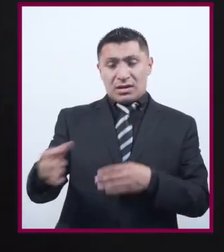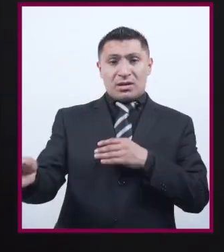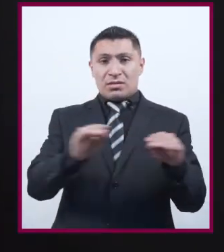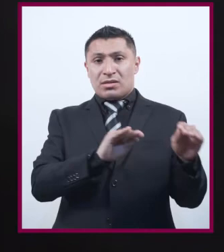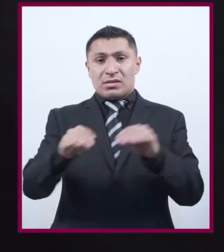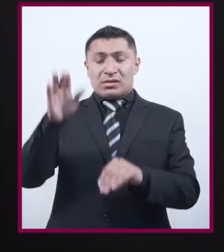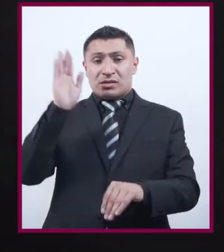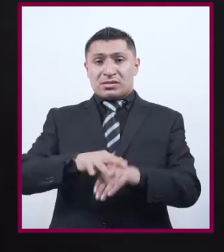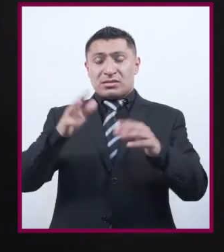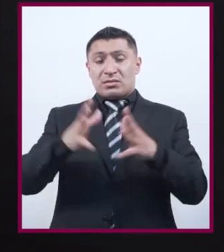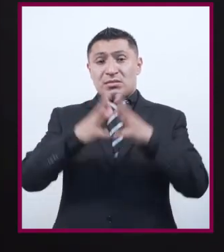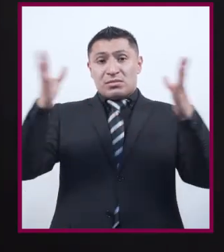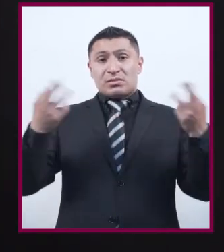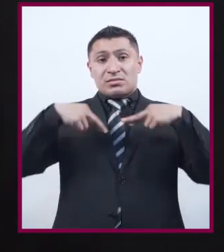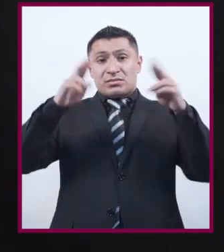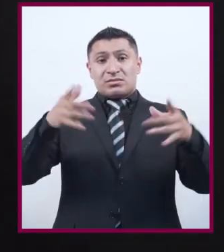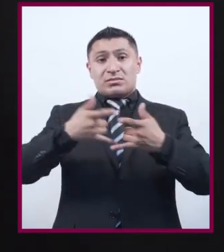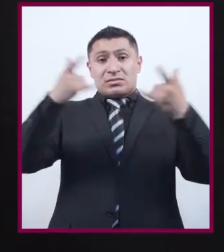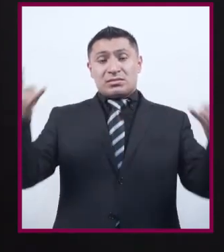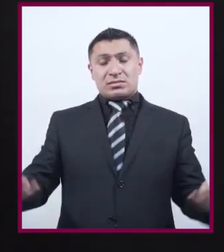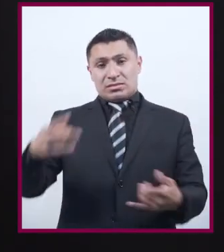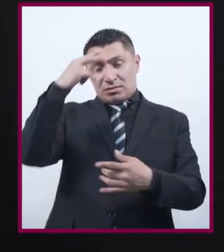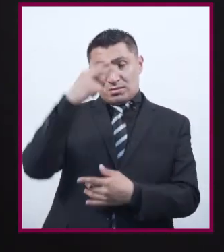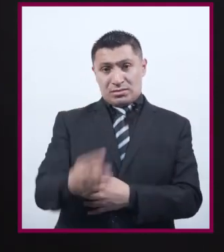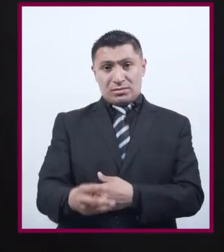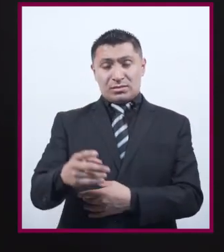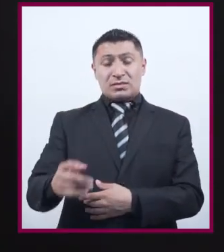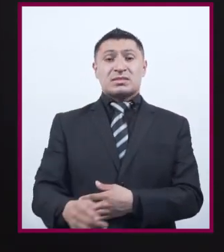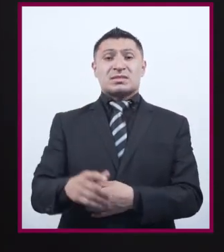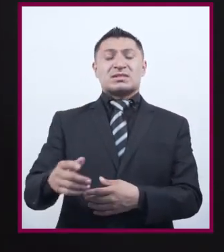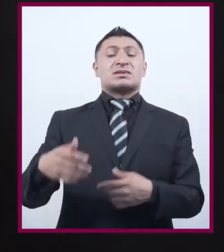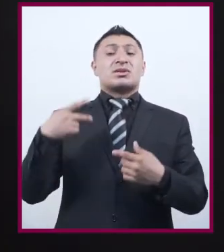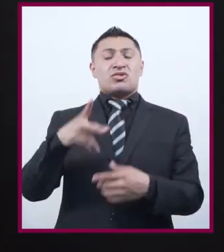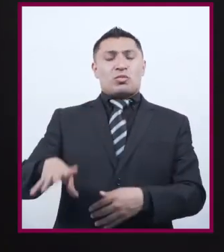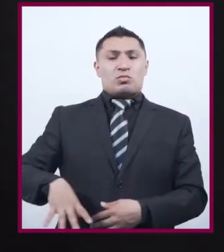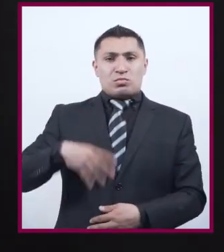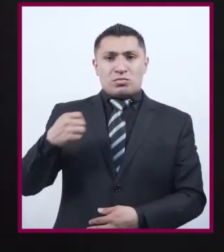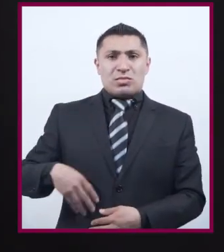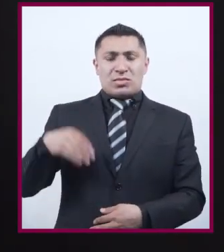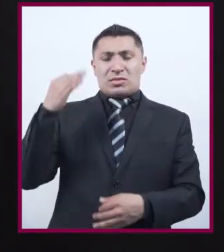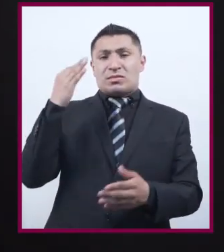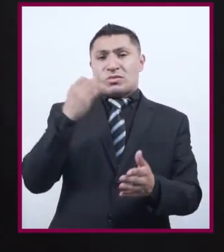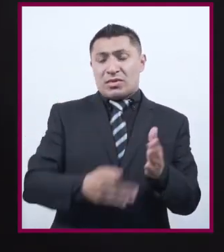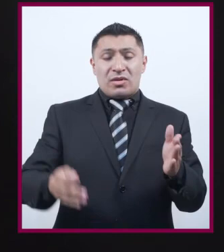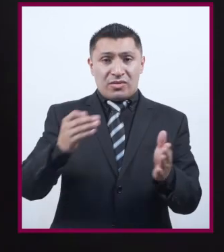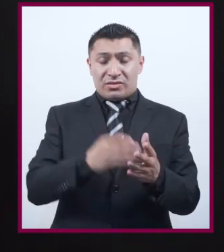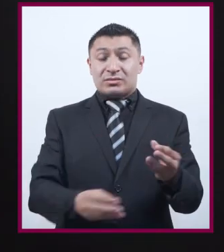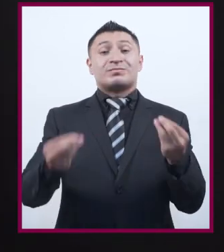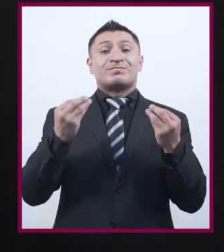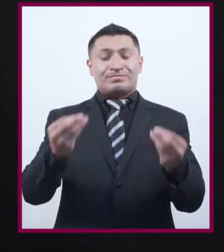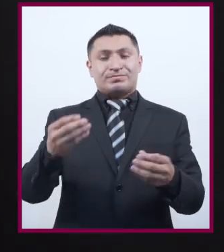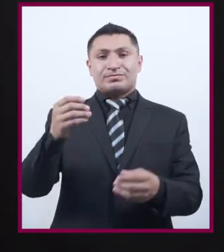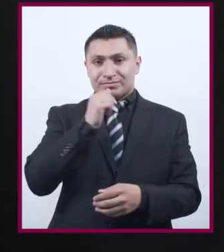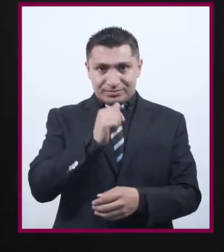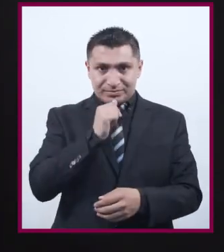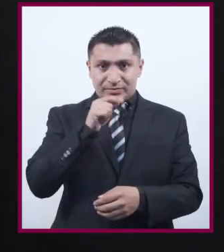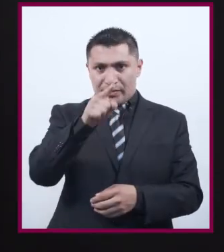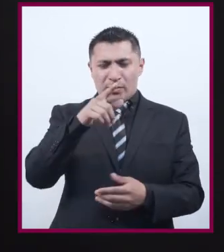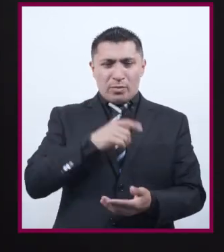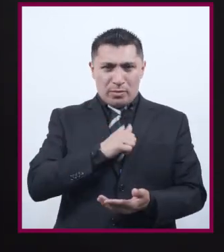amplio y representativo de la historia de México, el legado de su lucha es todavía un proceso inacabado, al cual tú puedes